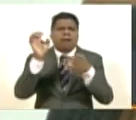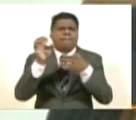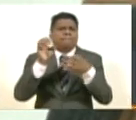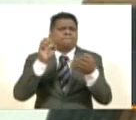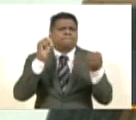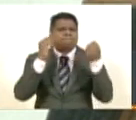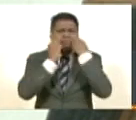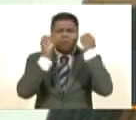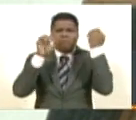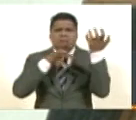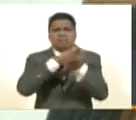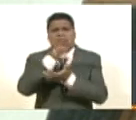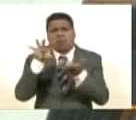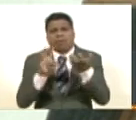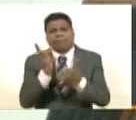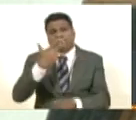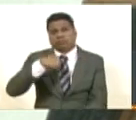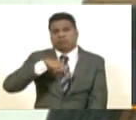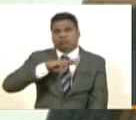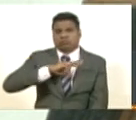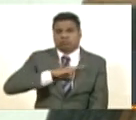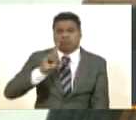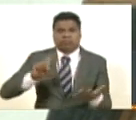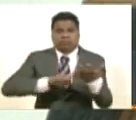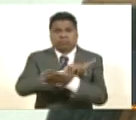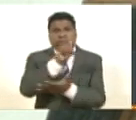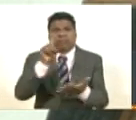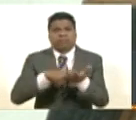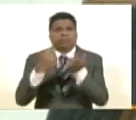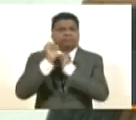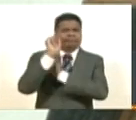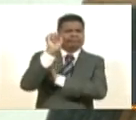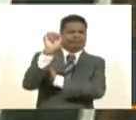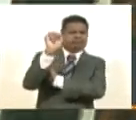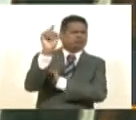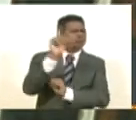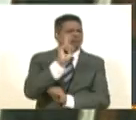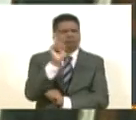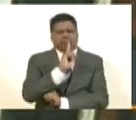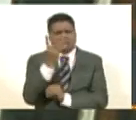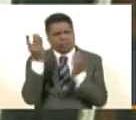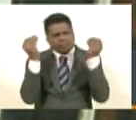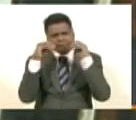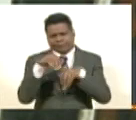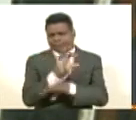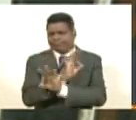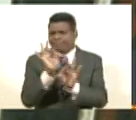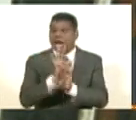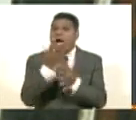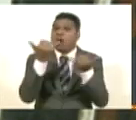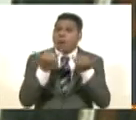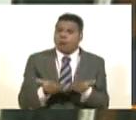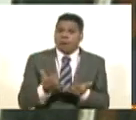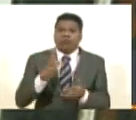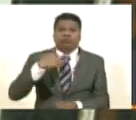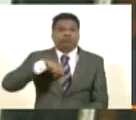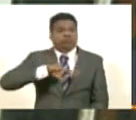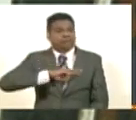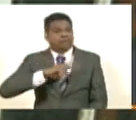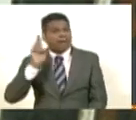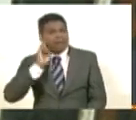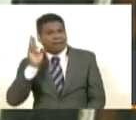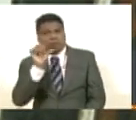cual nosotros totalmente repudiamos estos actos. Hoy fue nuestra emisora. La semana pasada